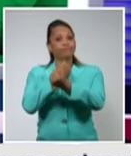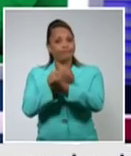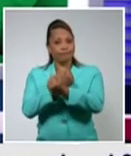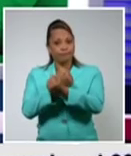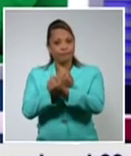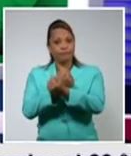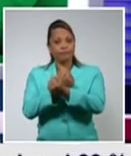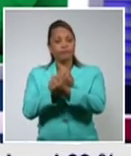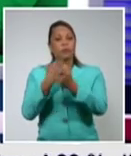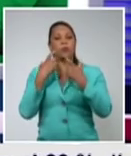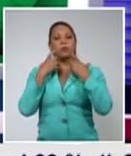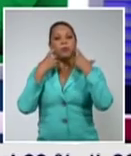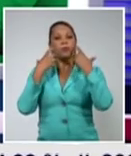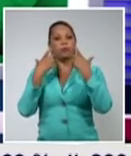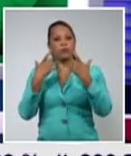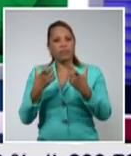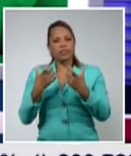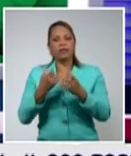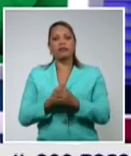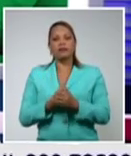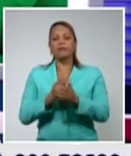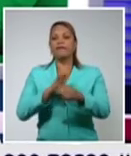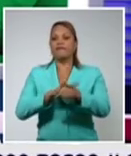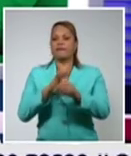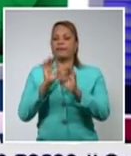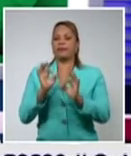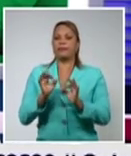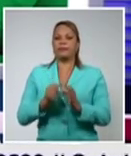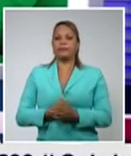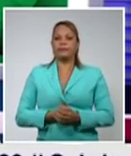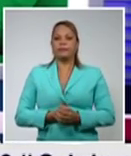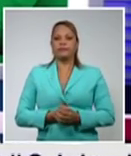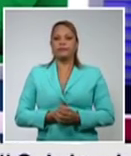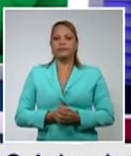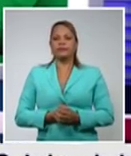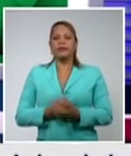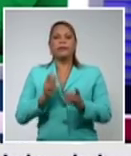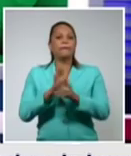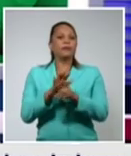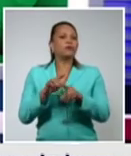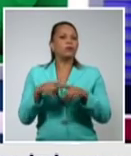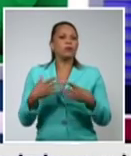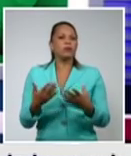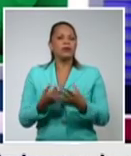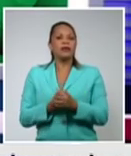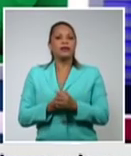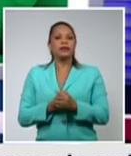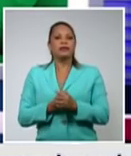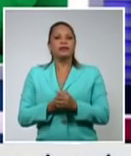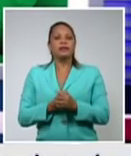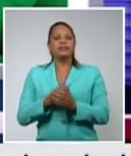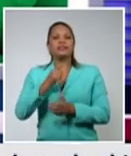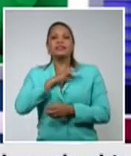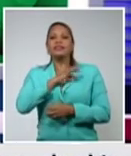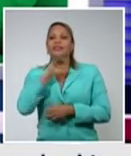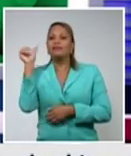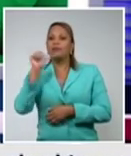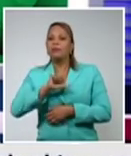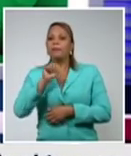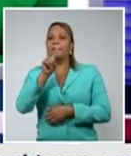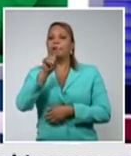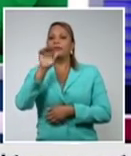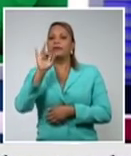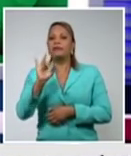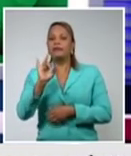importante para esta enfermedad, que comenzó con síntomas el día 27 de febrero,